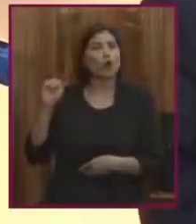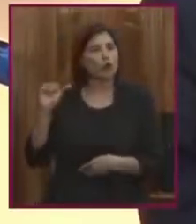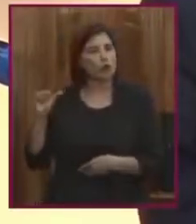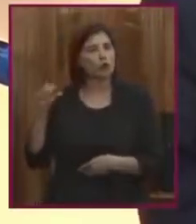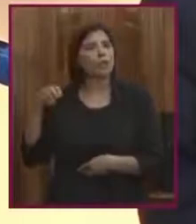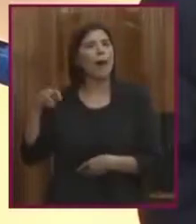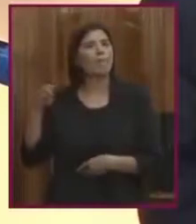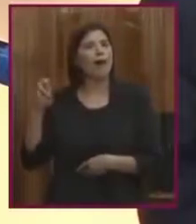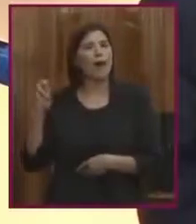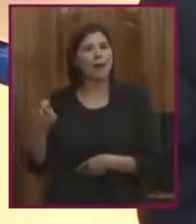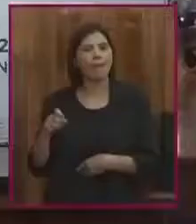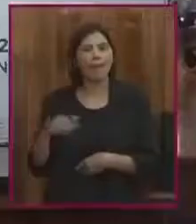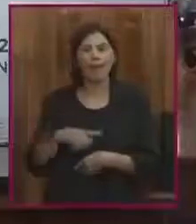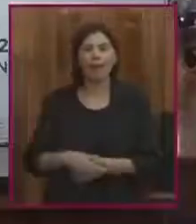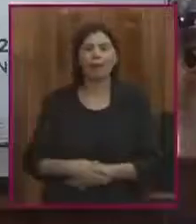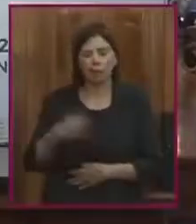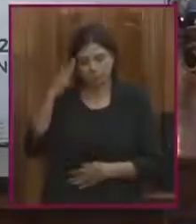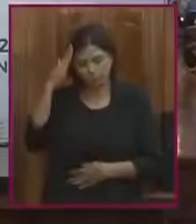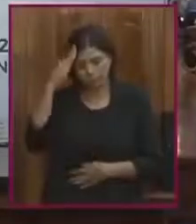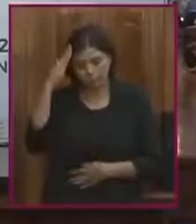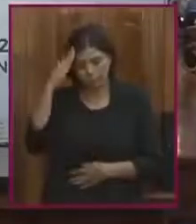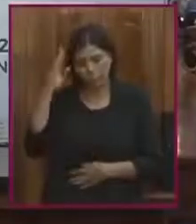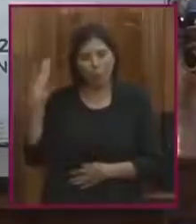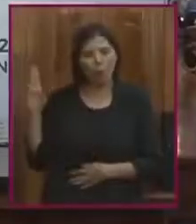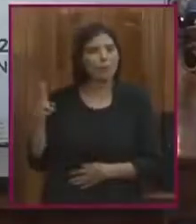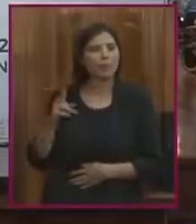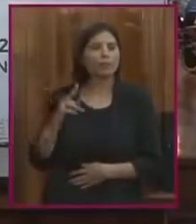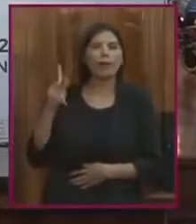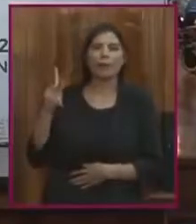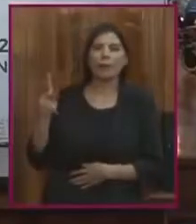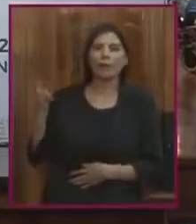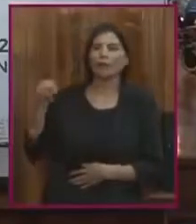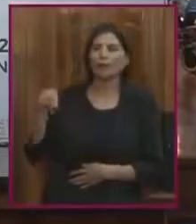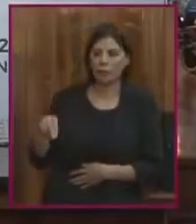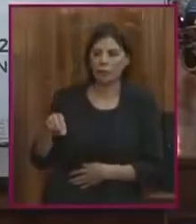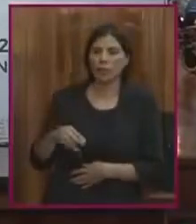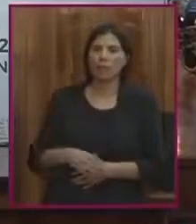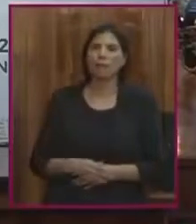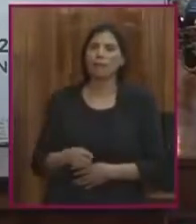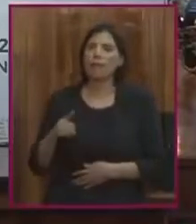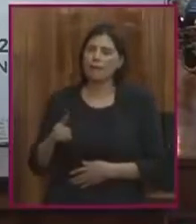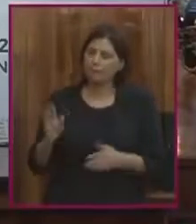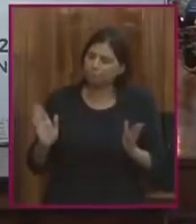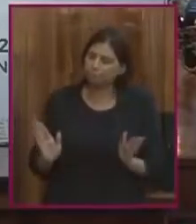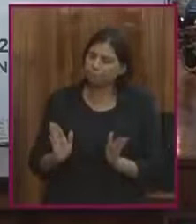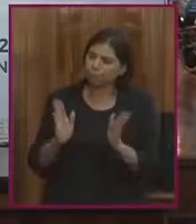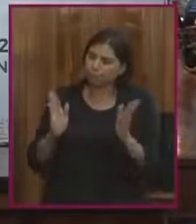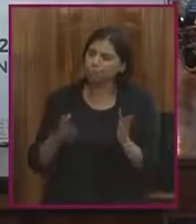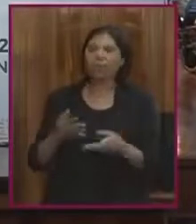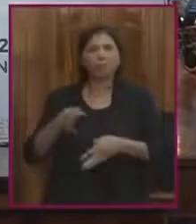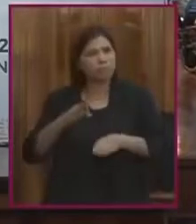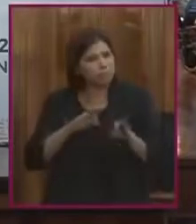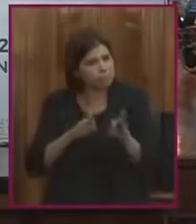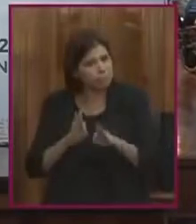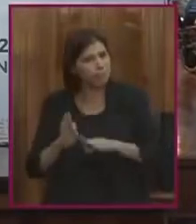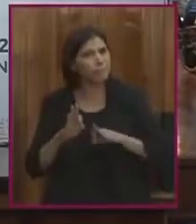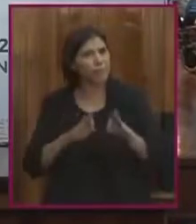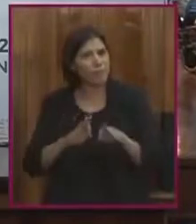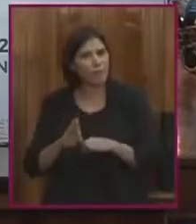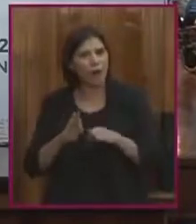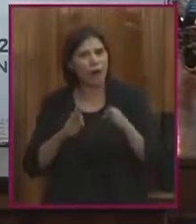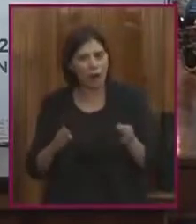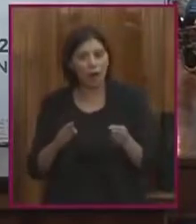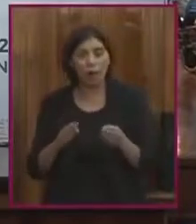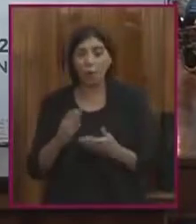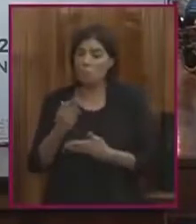nuestra rectora de la Universidad Pedagógica Nacional, inspiradora y que ha trabajado directamente en